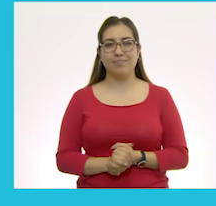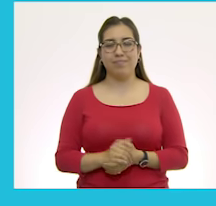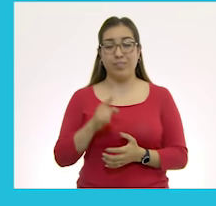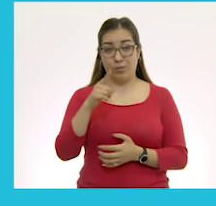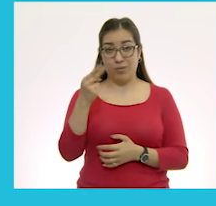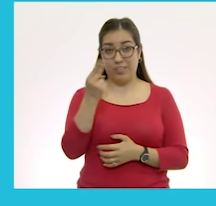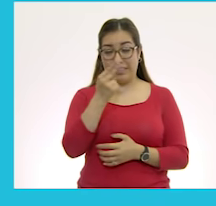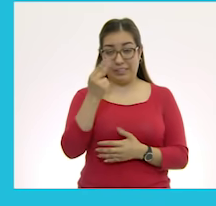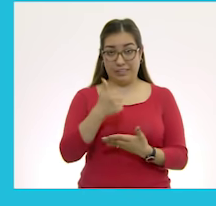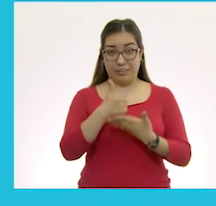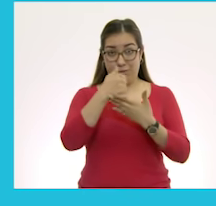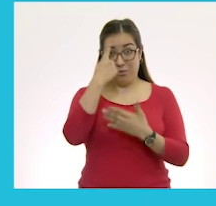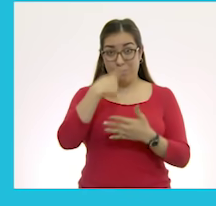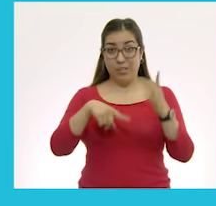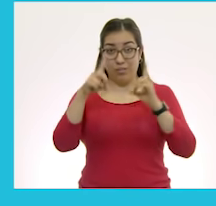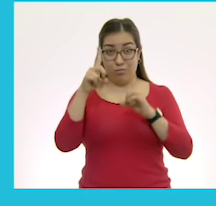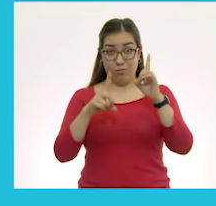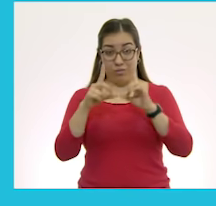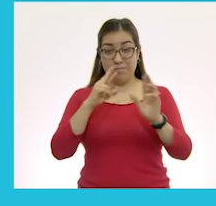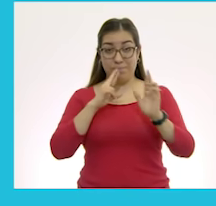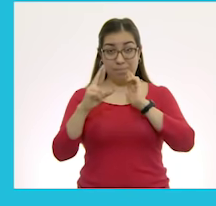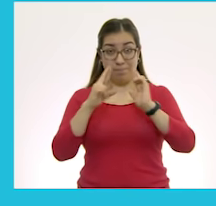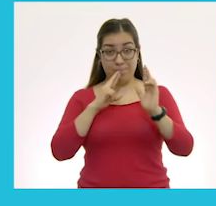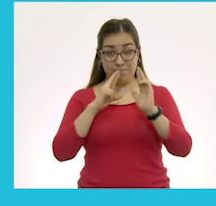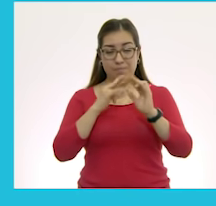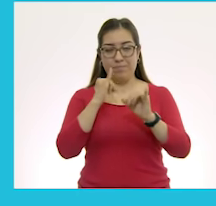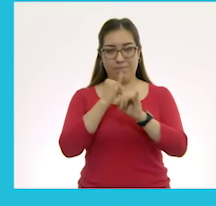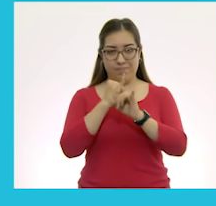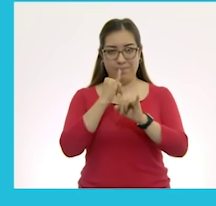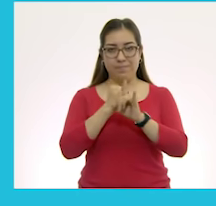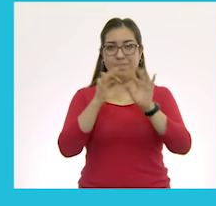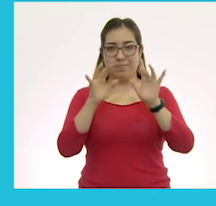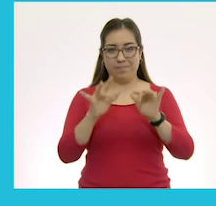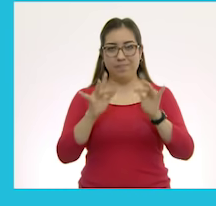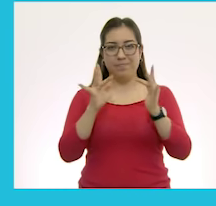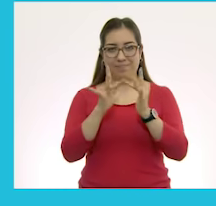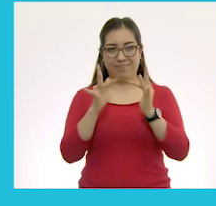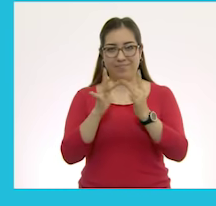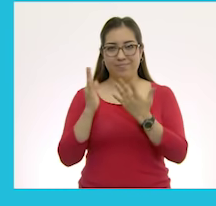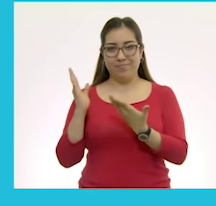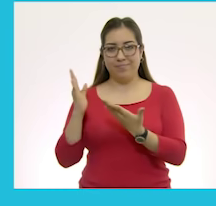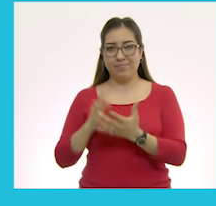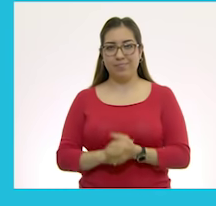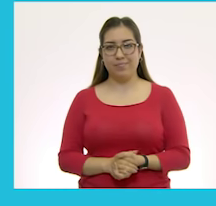Si necesitas ayuda para resolver tus dudas, contáctanos.